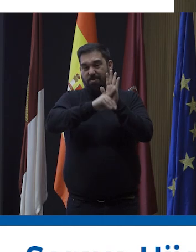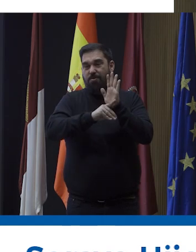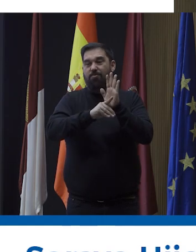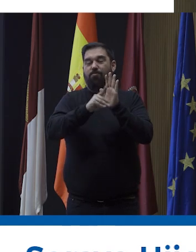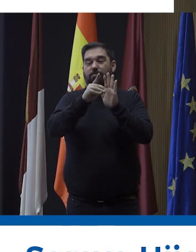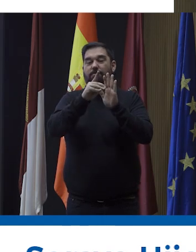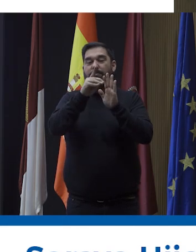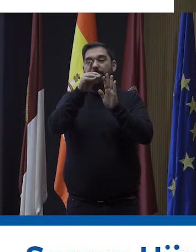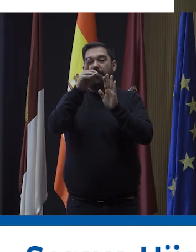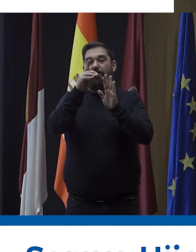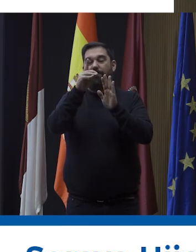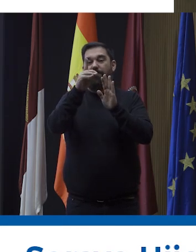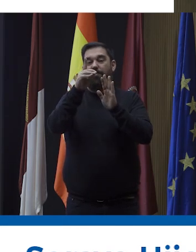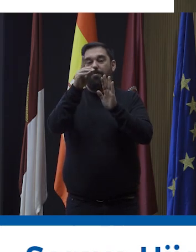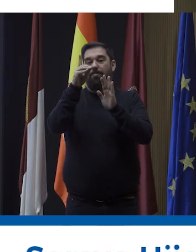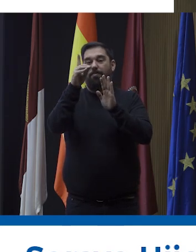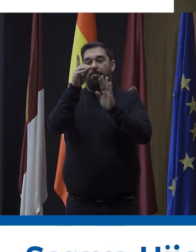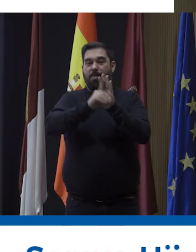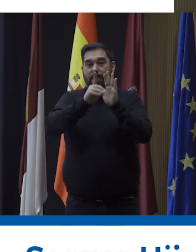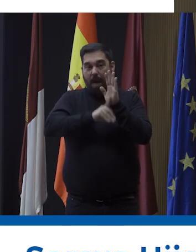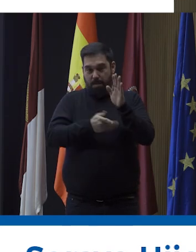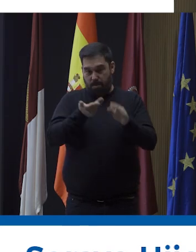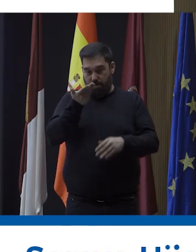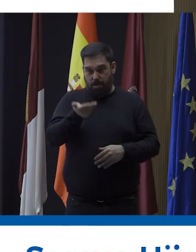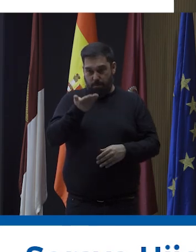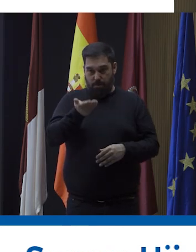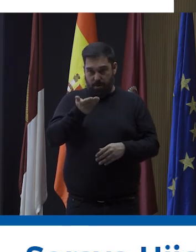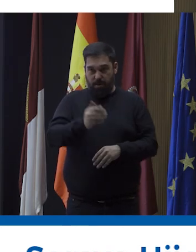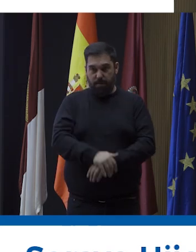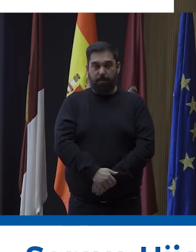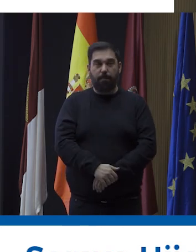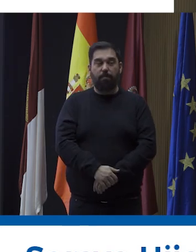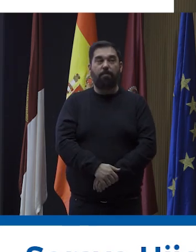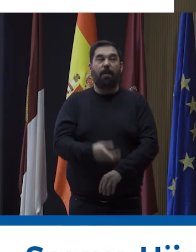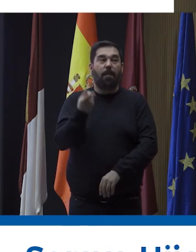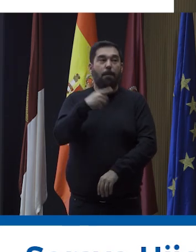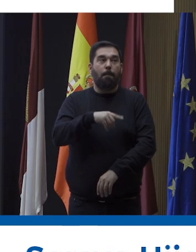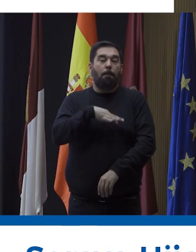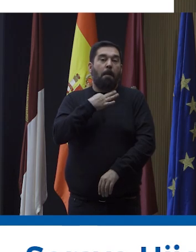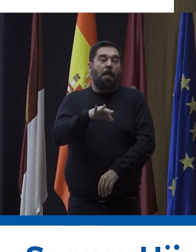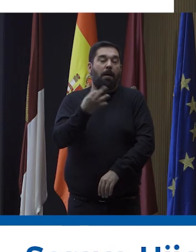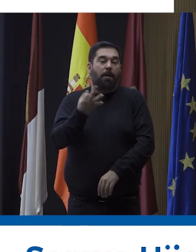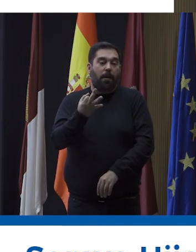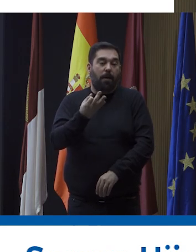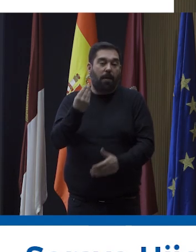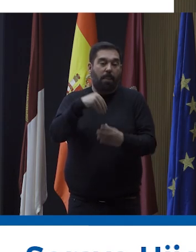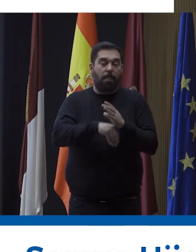muy a tener en cuenta. Y luego también puede ser que dentro de todos esos factores de